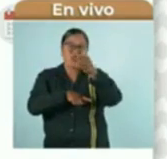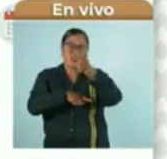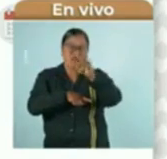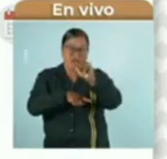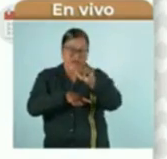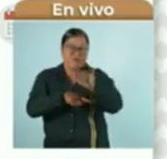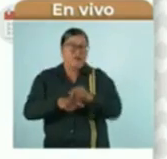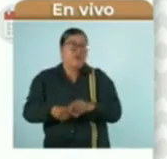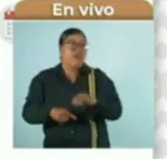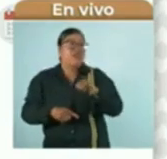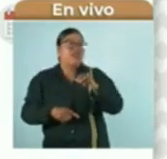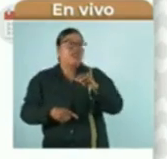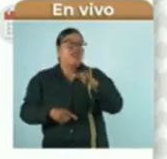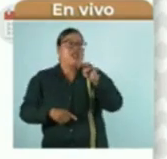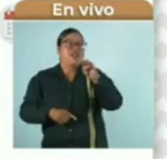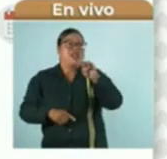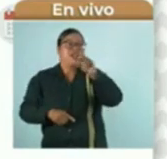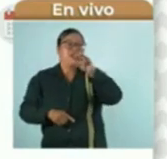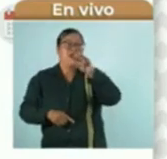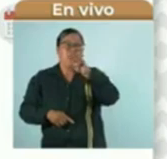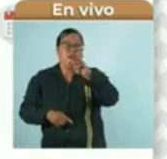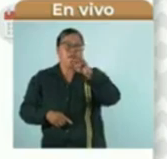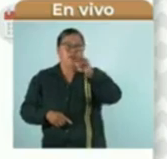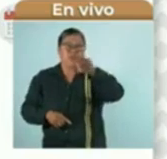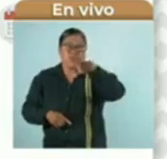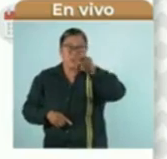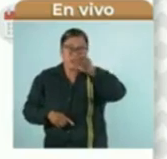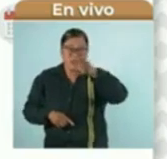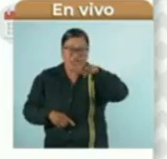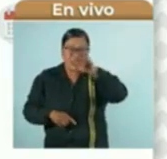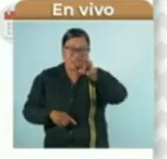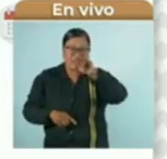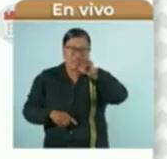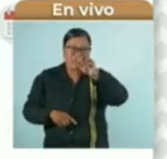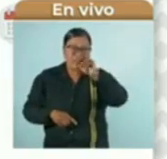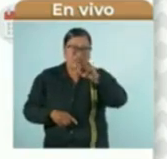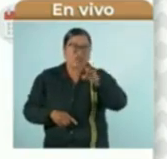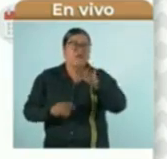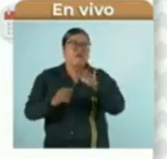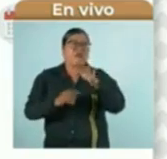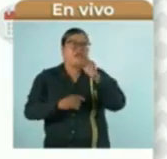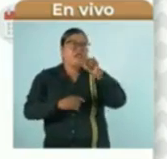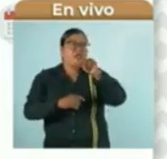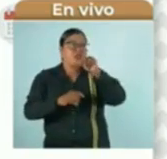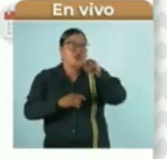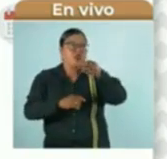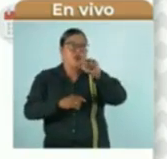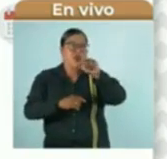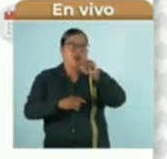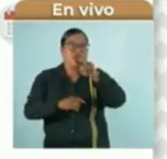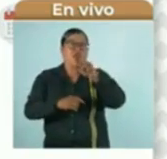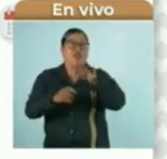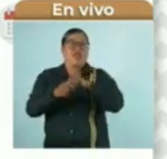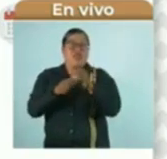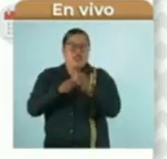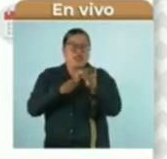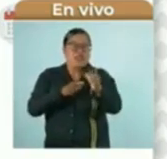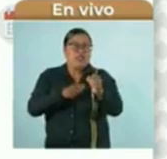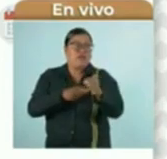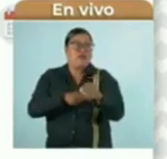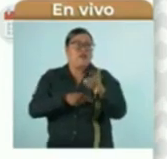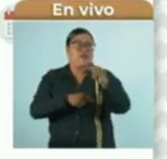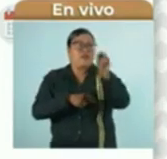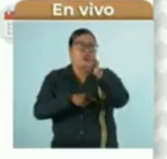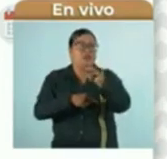Magdalena tequit San Pedro gilot Tonalá y Santo Domingo Tonalá elegido